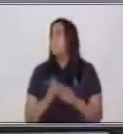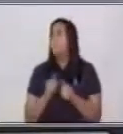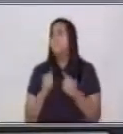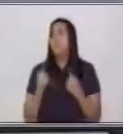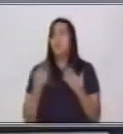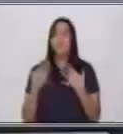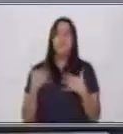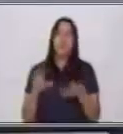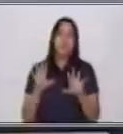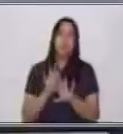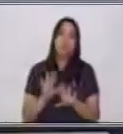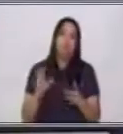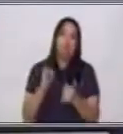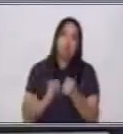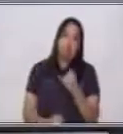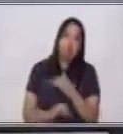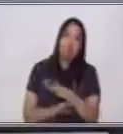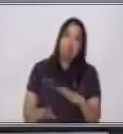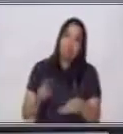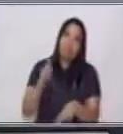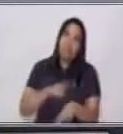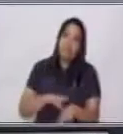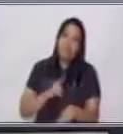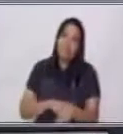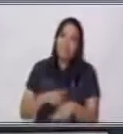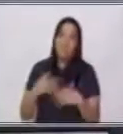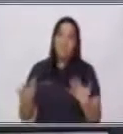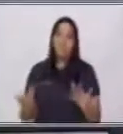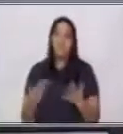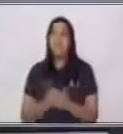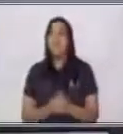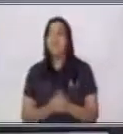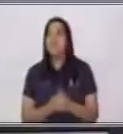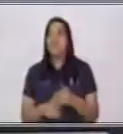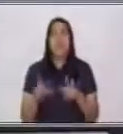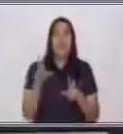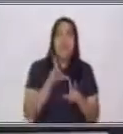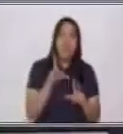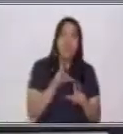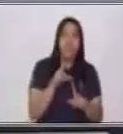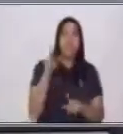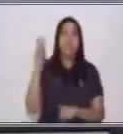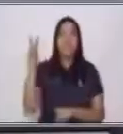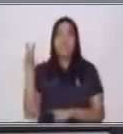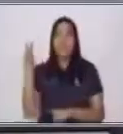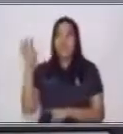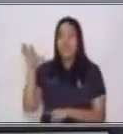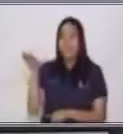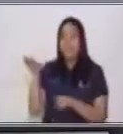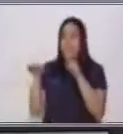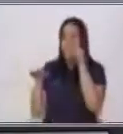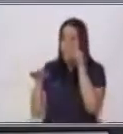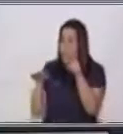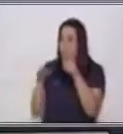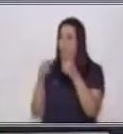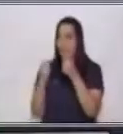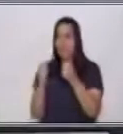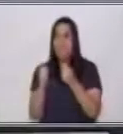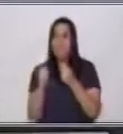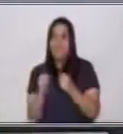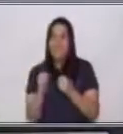luego 5/16 por 5. Y te lo he dejado ahí de un color diferente para que identifiques